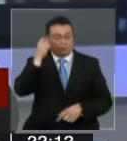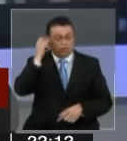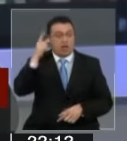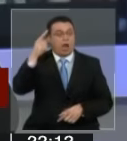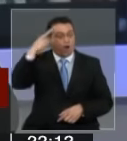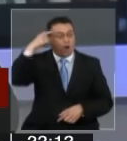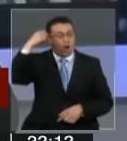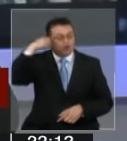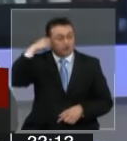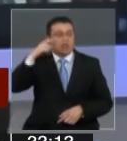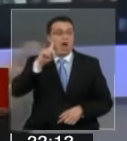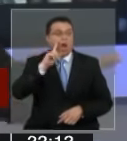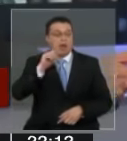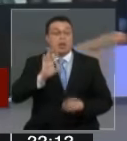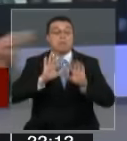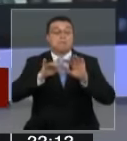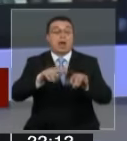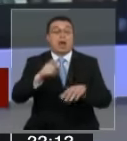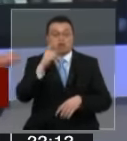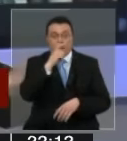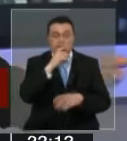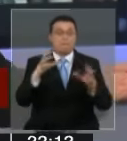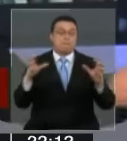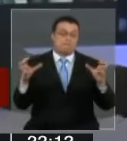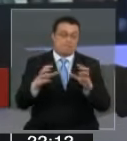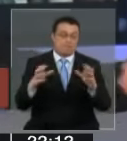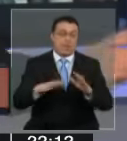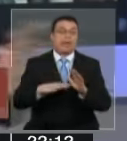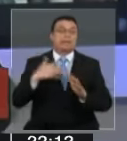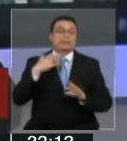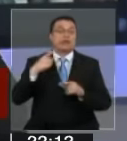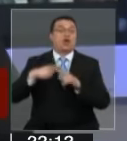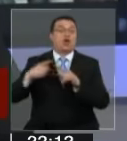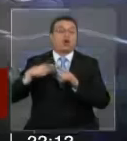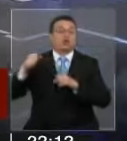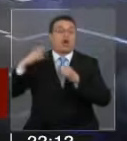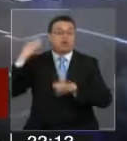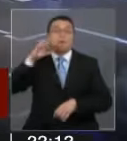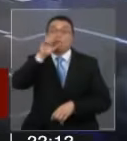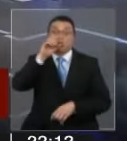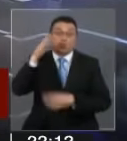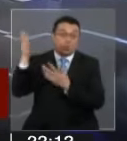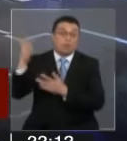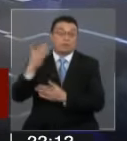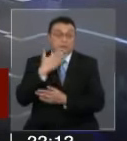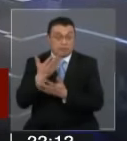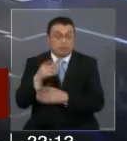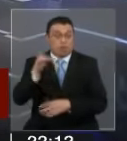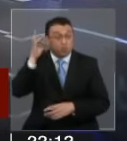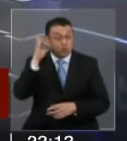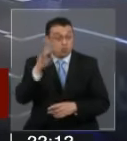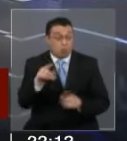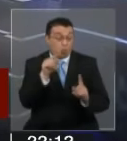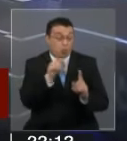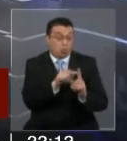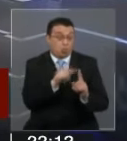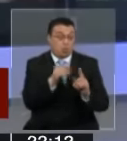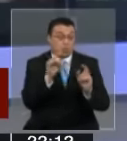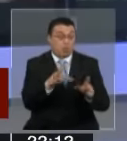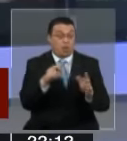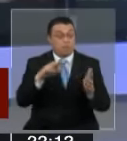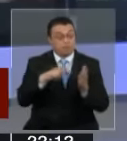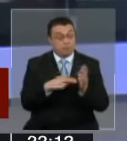la marea roja, que este año fue mucho más violenta que otros años, basta ver los efectos en Perú, no es la única causa de lo que ocurre, de